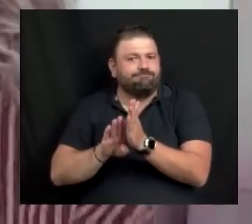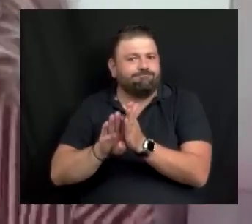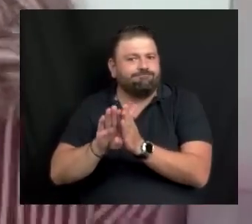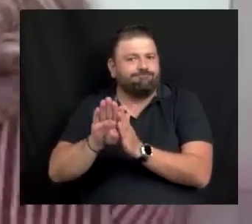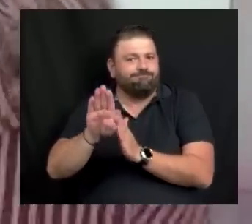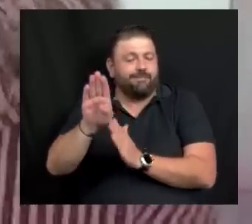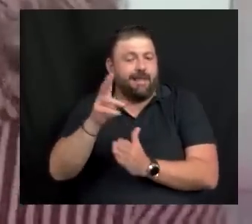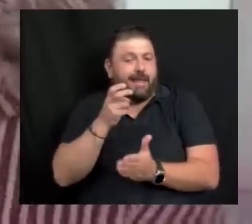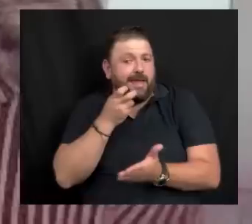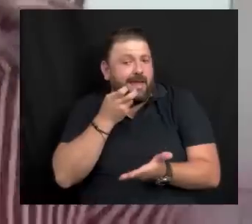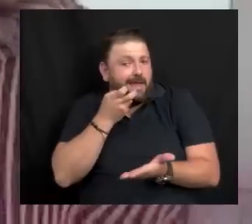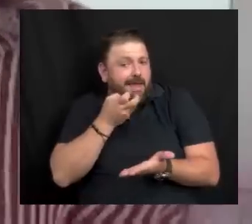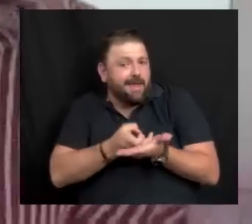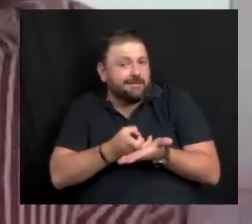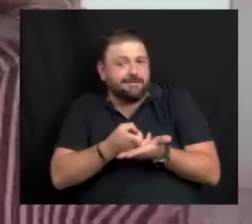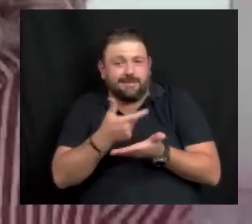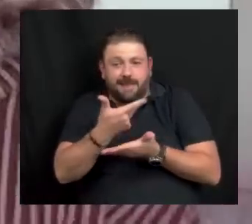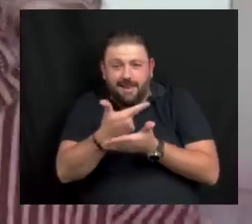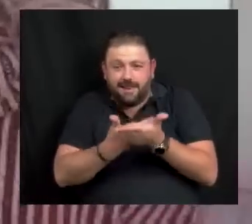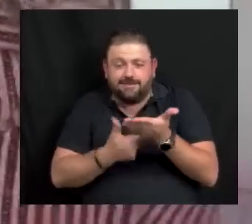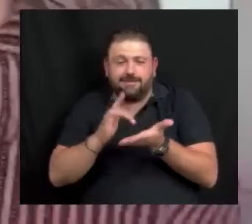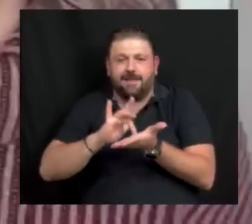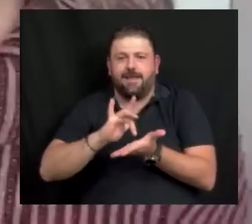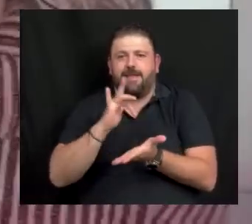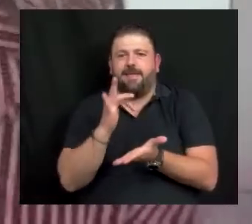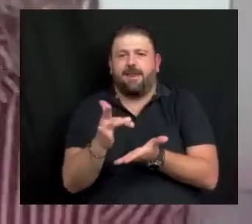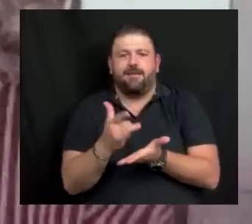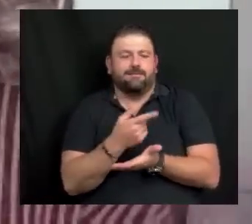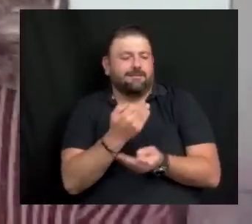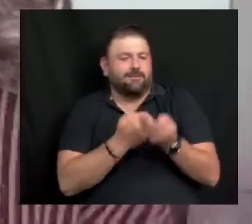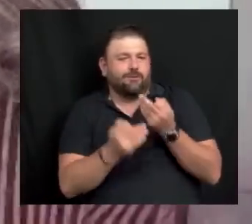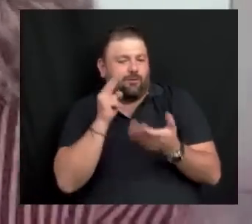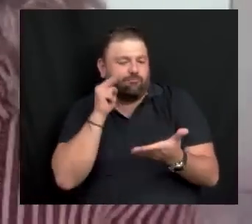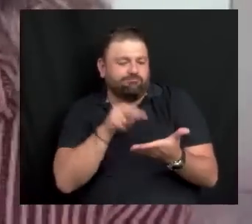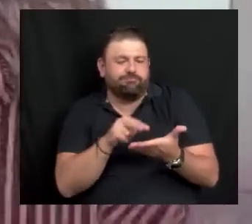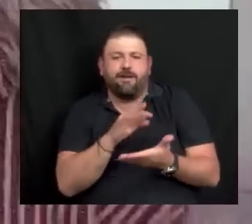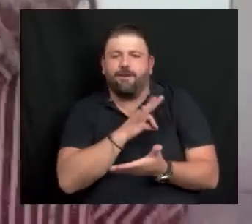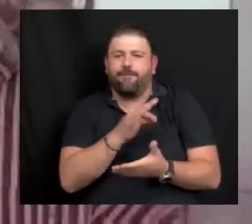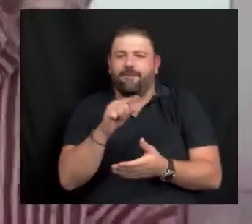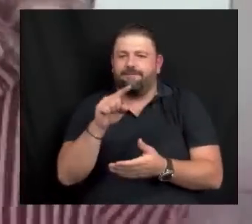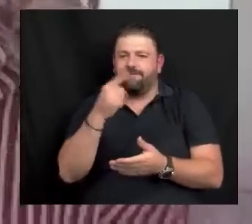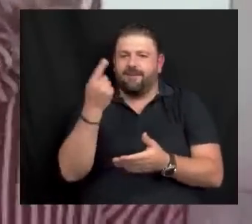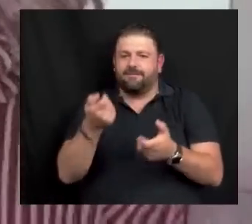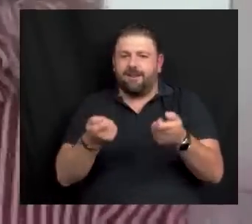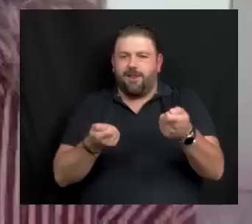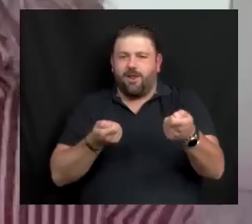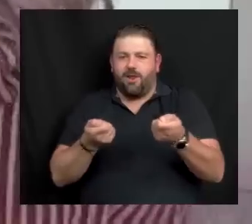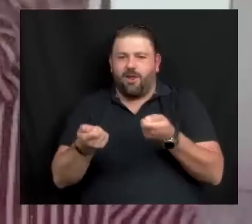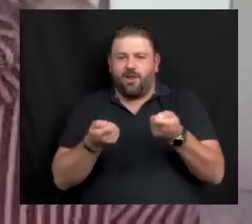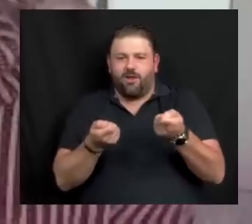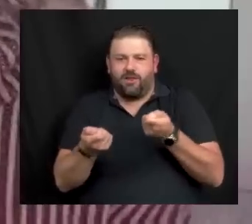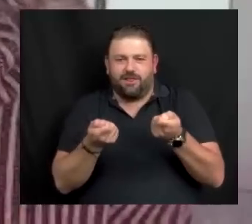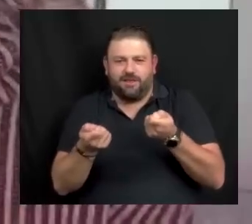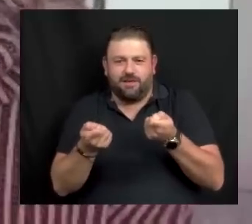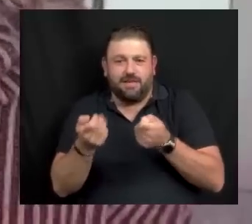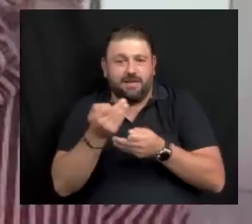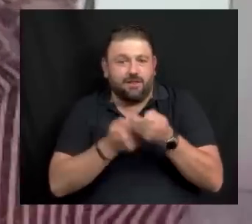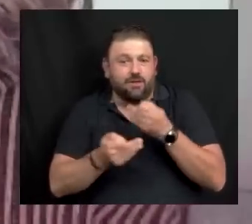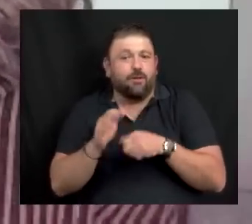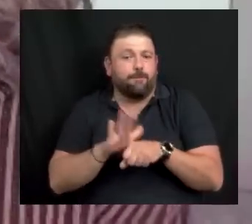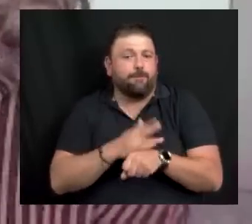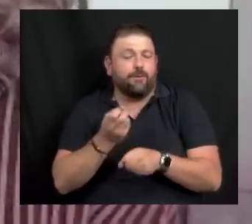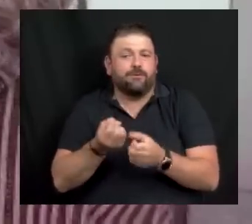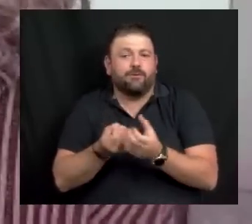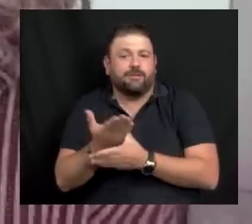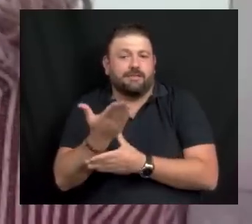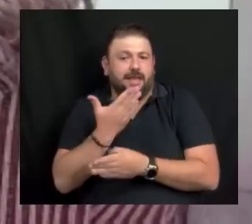en automático. Y eso es una de las cosas que a veces no lo sabemos, no lo conocemos o no lo hacemos y cometemos obviamente y perfeccionamos